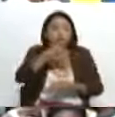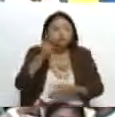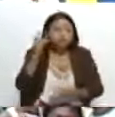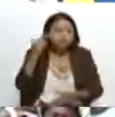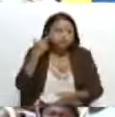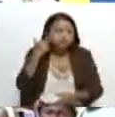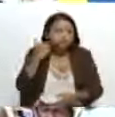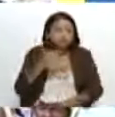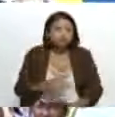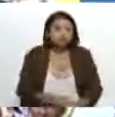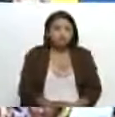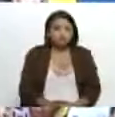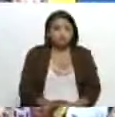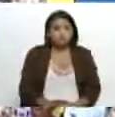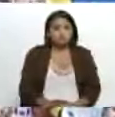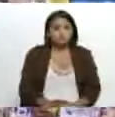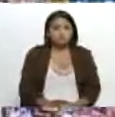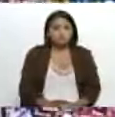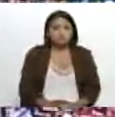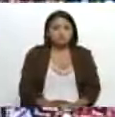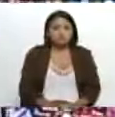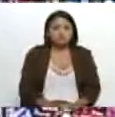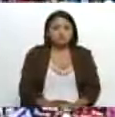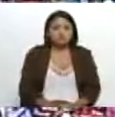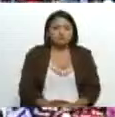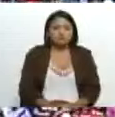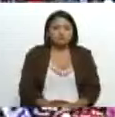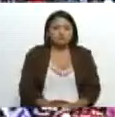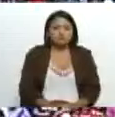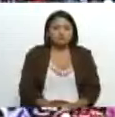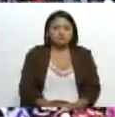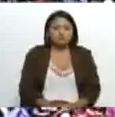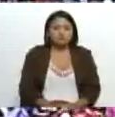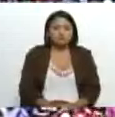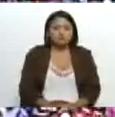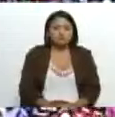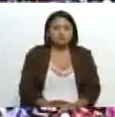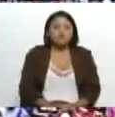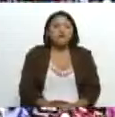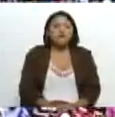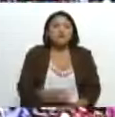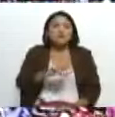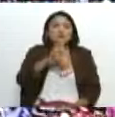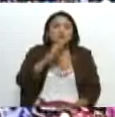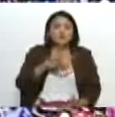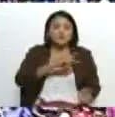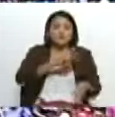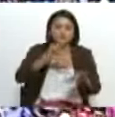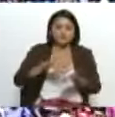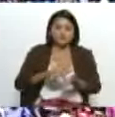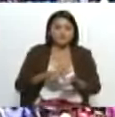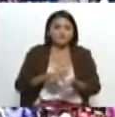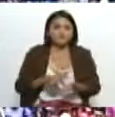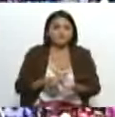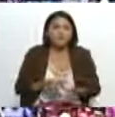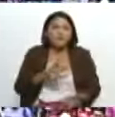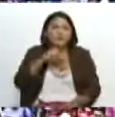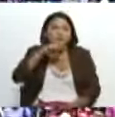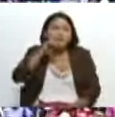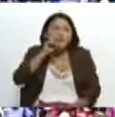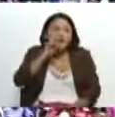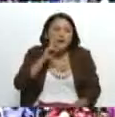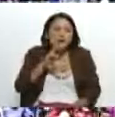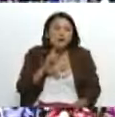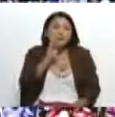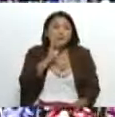a todos y a todos nuestro hermoso pueblo patriota. Aquí nos acompañan una madre que